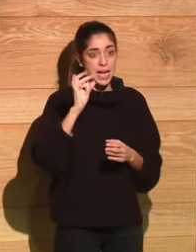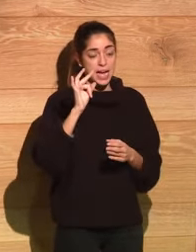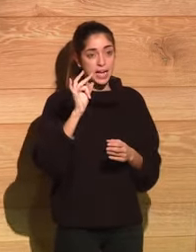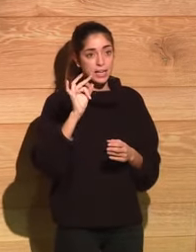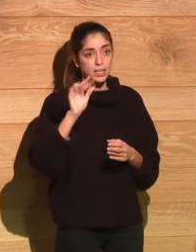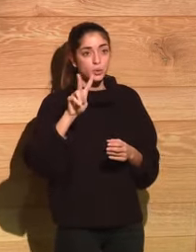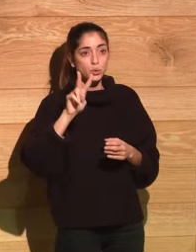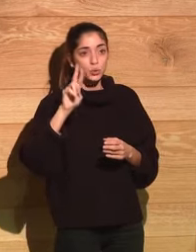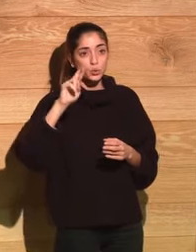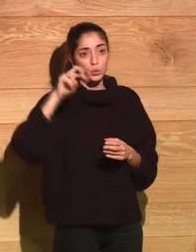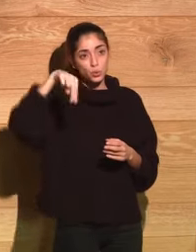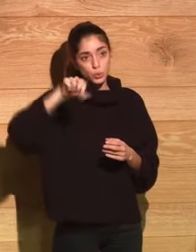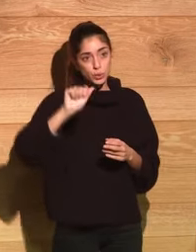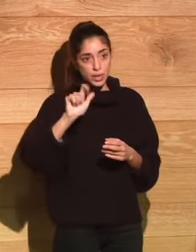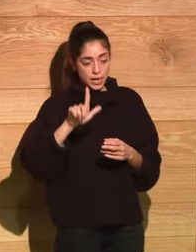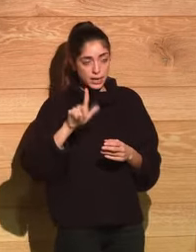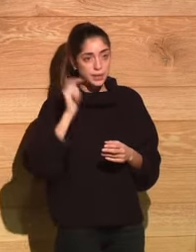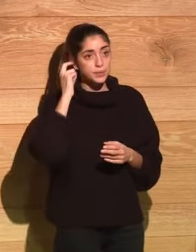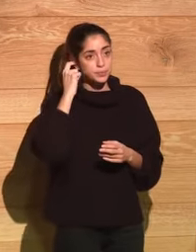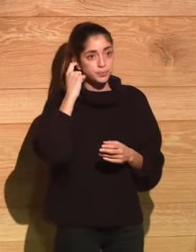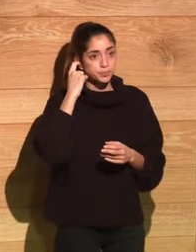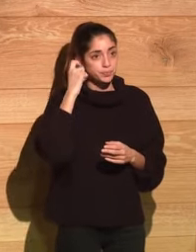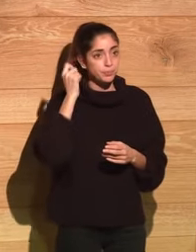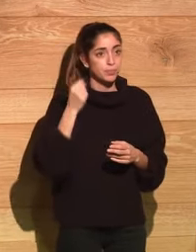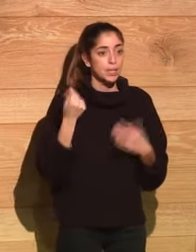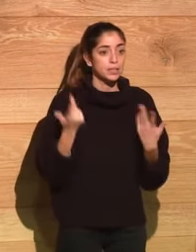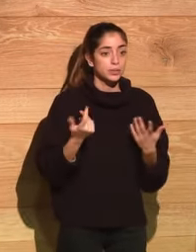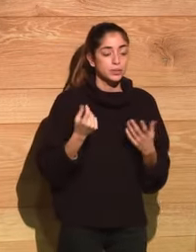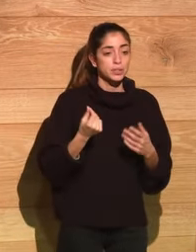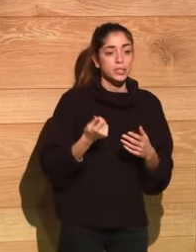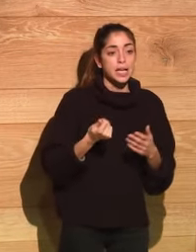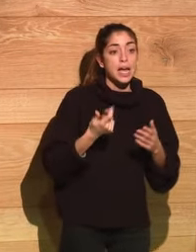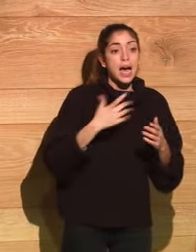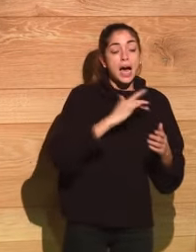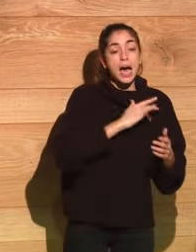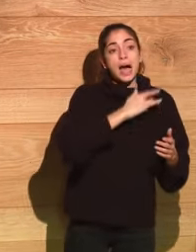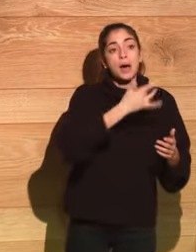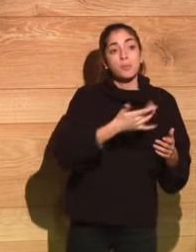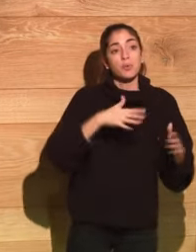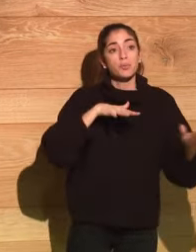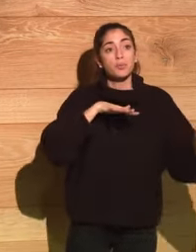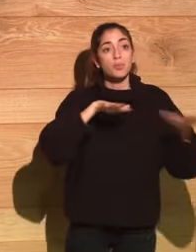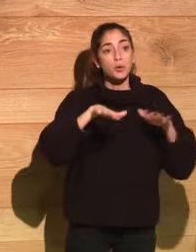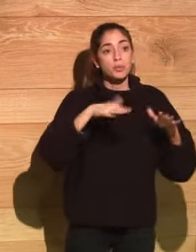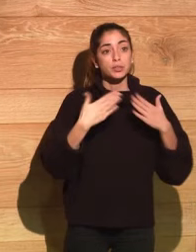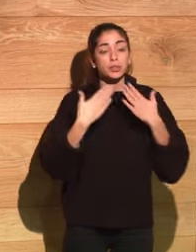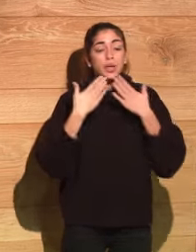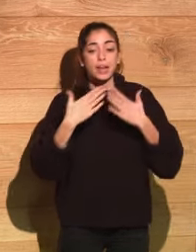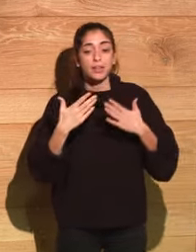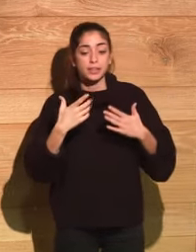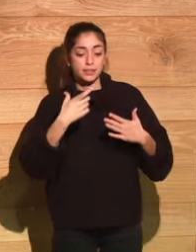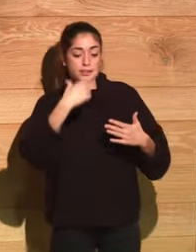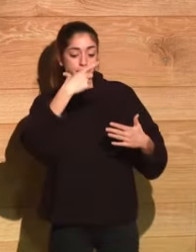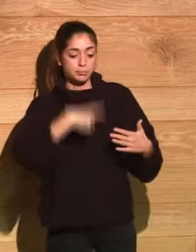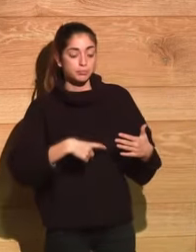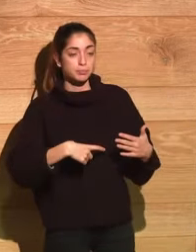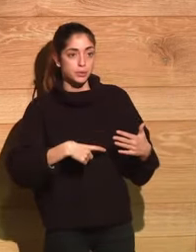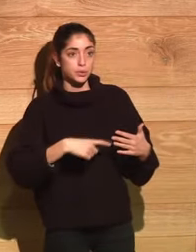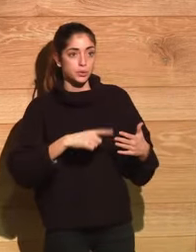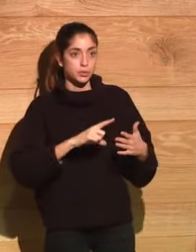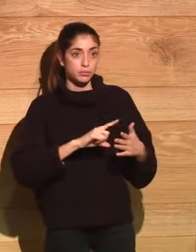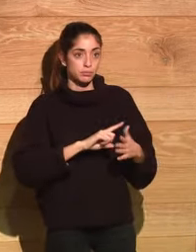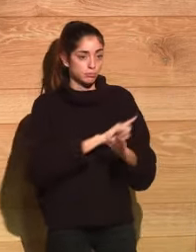Reivindicando a Safo, Rosa escribe algo, dice: el amor es un movimiento del ser en total. Y